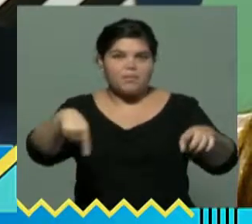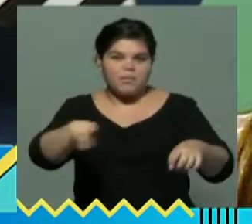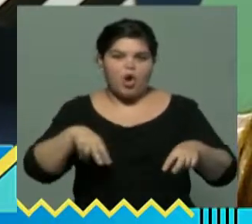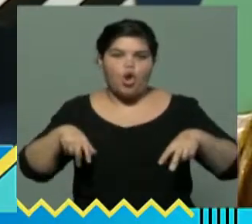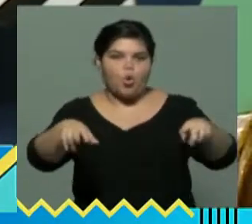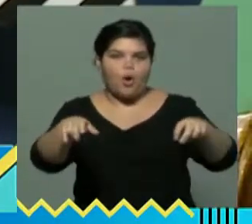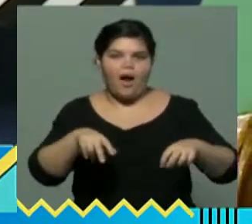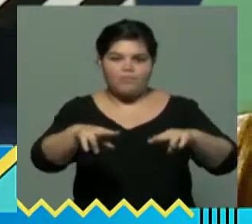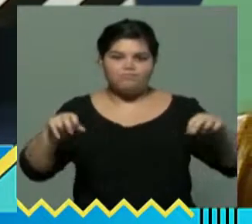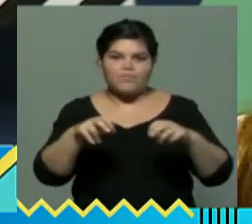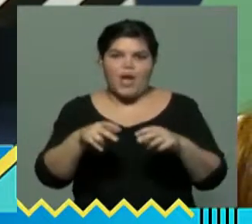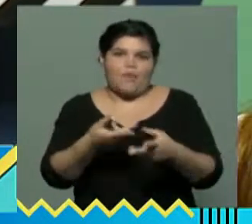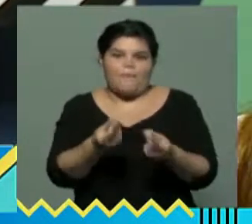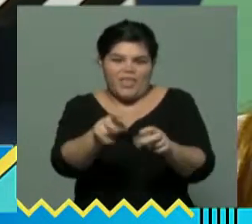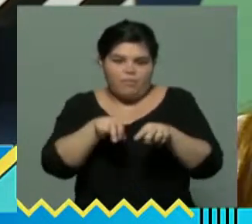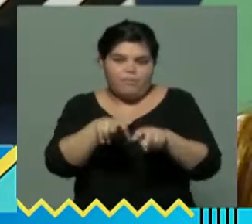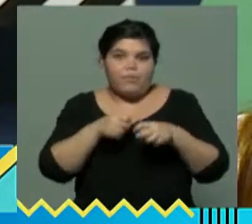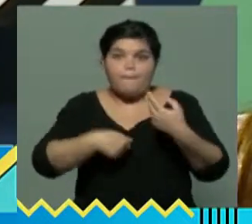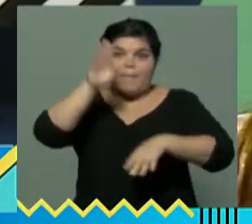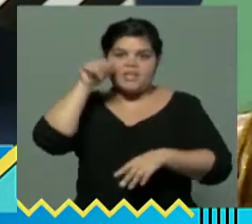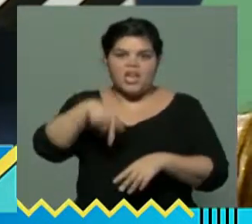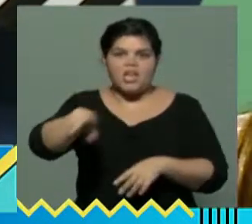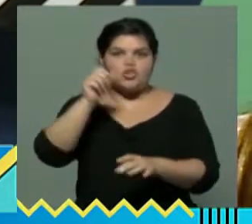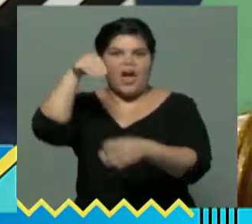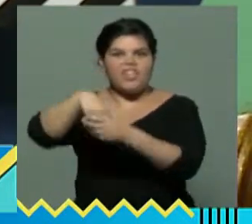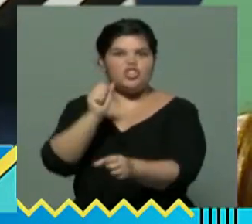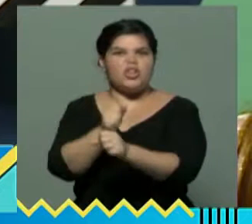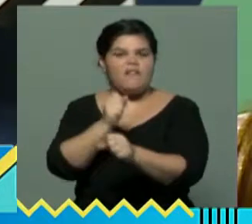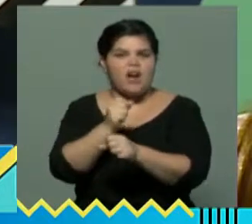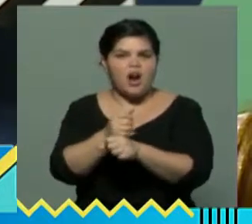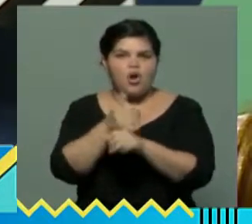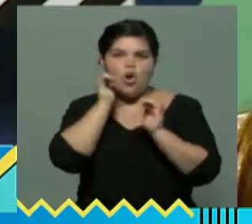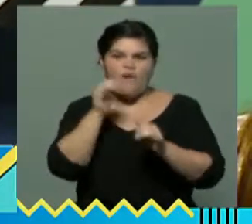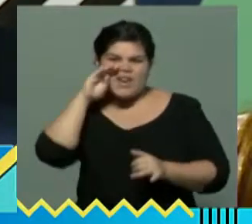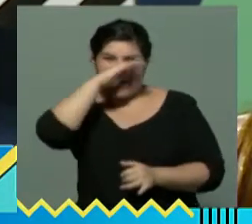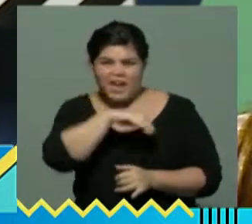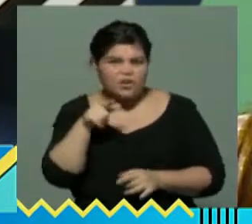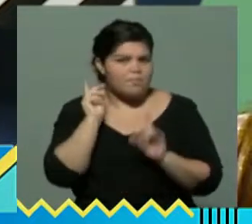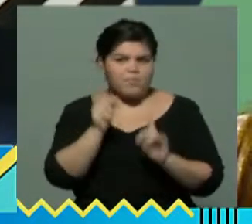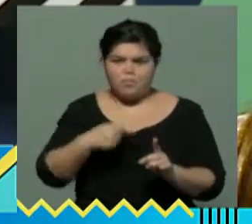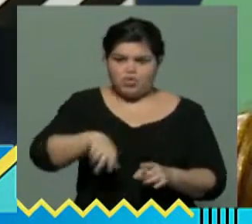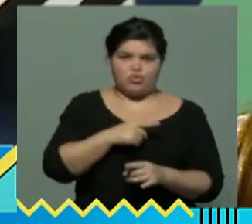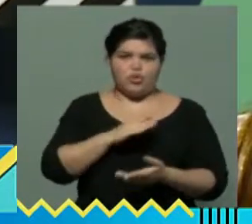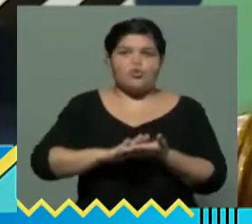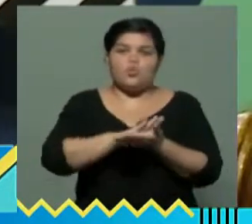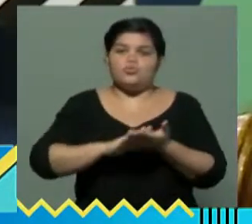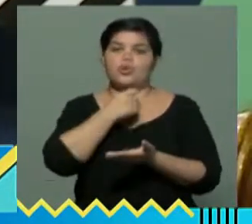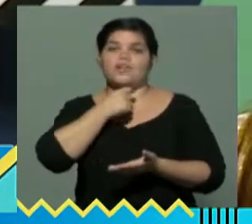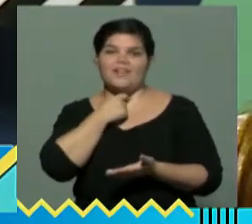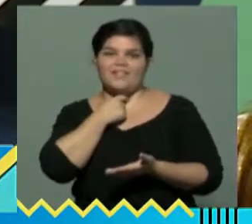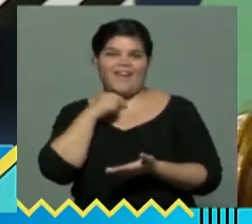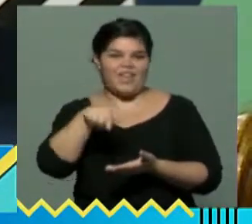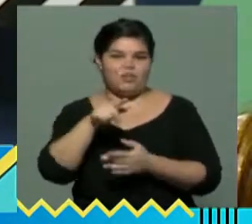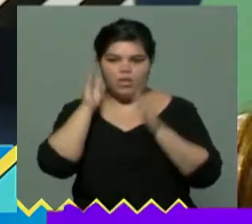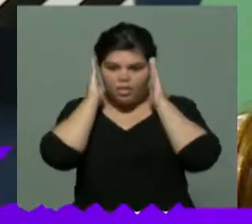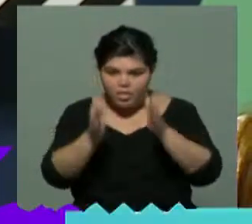avenida, tienen un montón de trabajadores en negro que son jóvenes y que es ese trabajo joven del cual nosotros estamos hablando acá que queremos solucionar. Bueno, la prioridad no